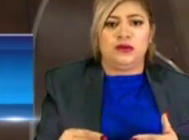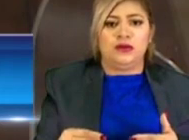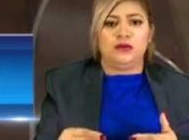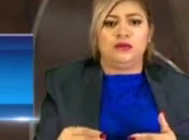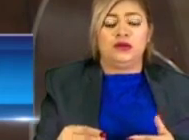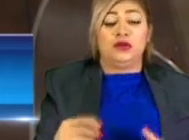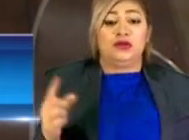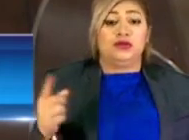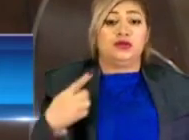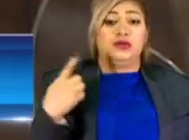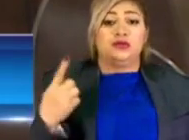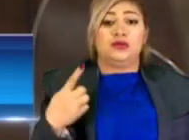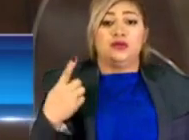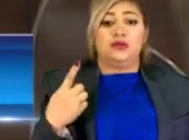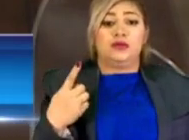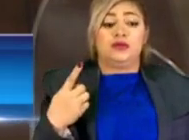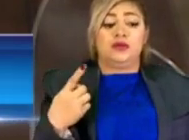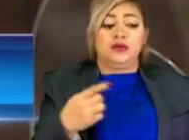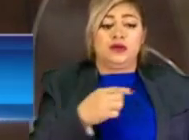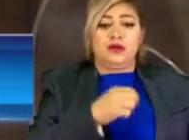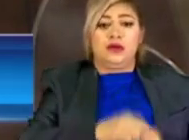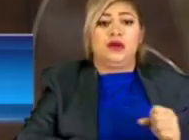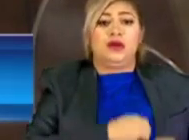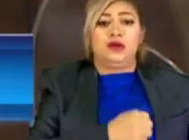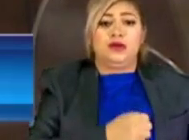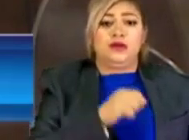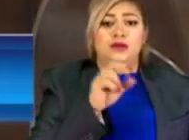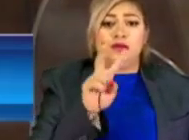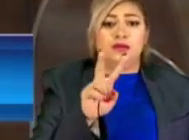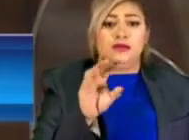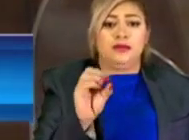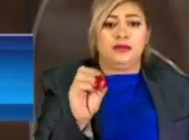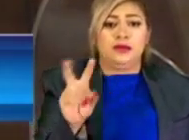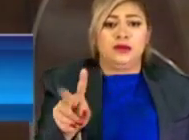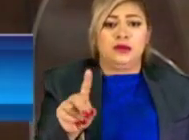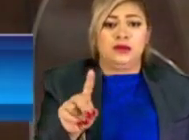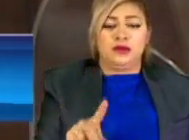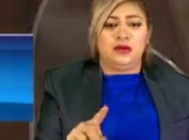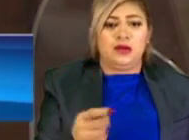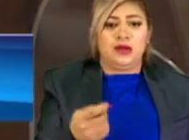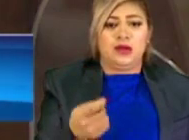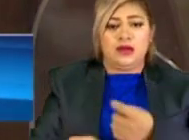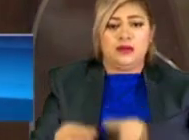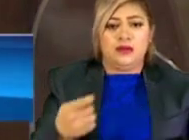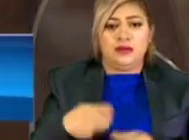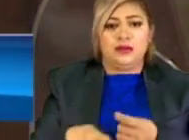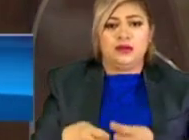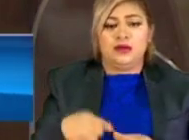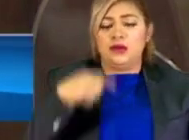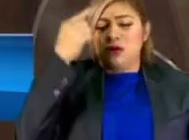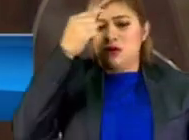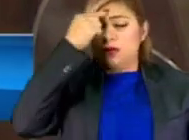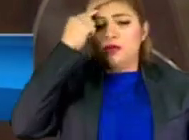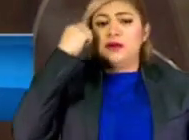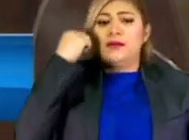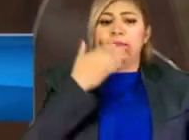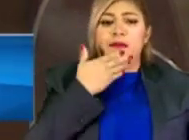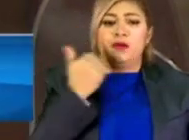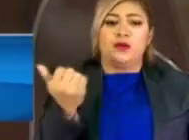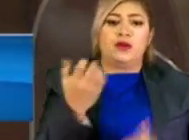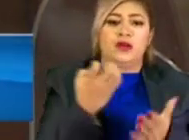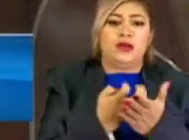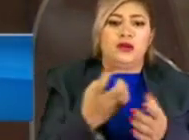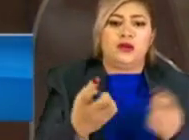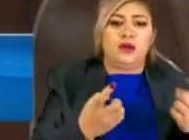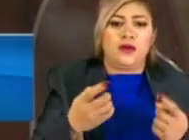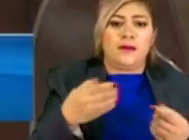Solo en el último semestre del 2021, la inversión del Estado para impulsar la economía del país